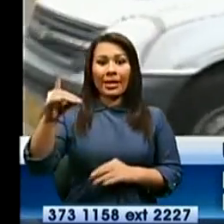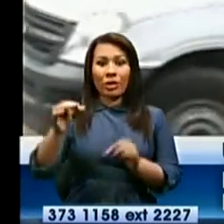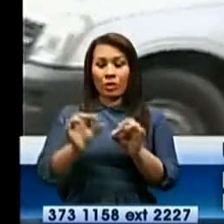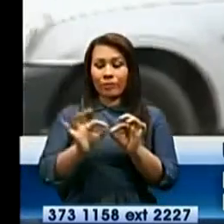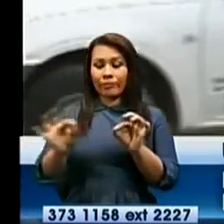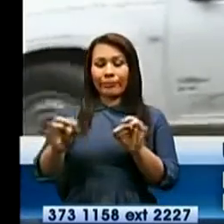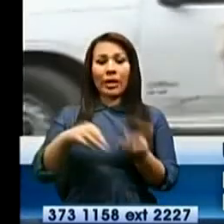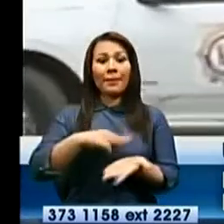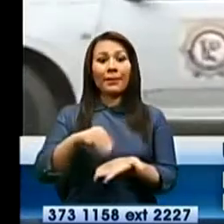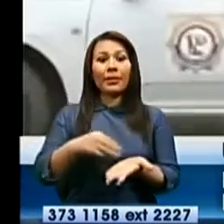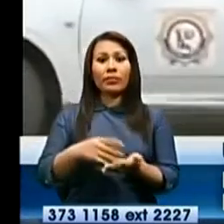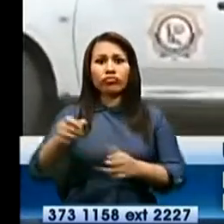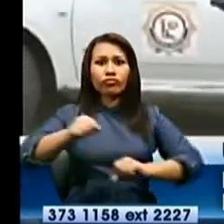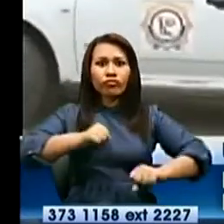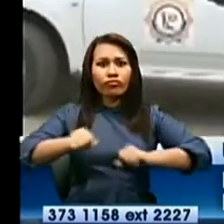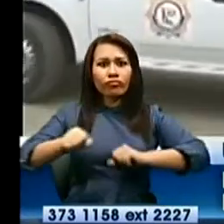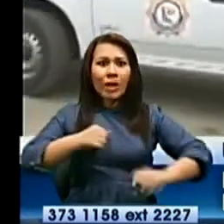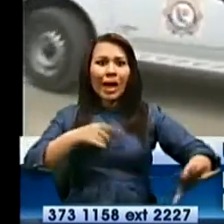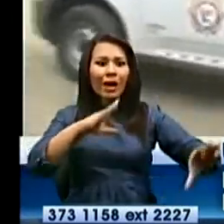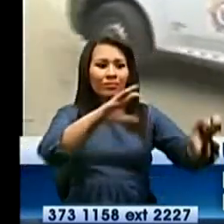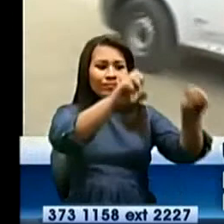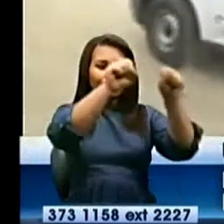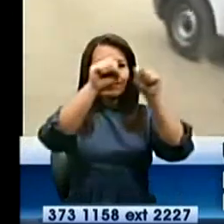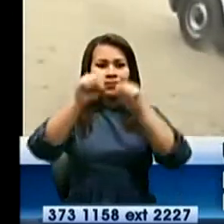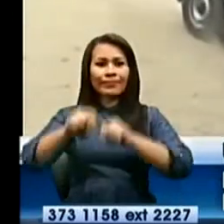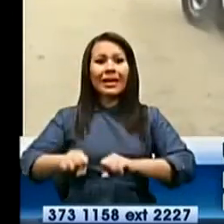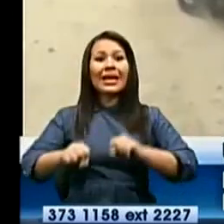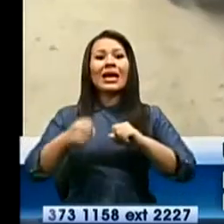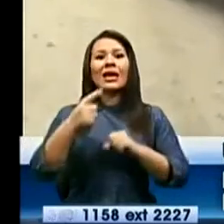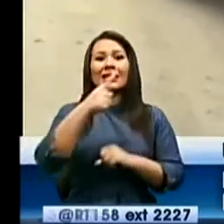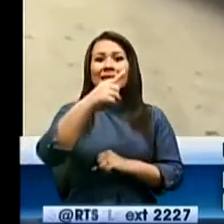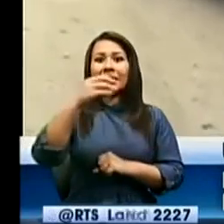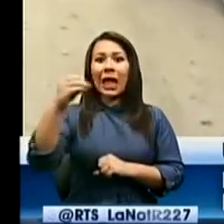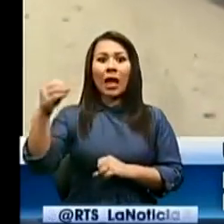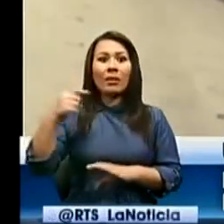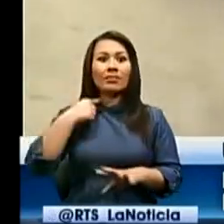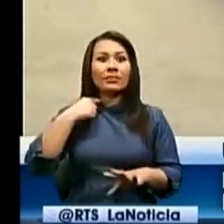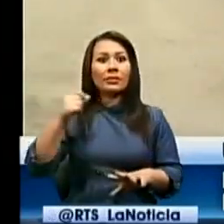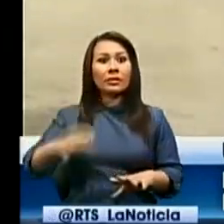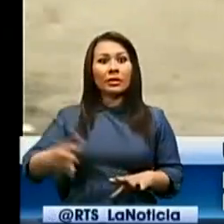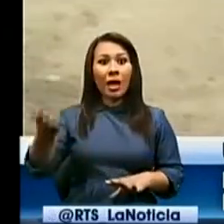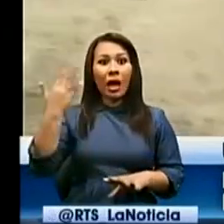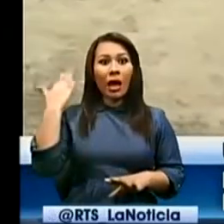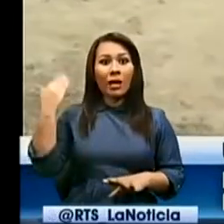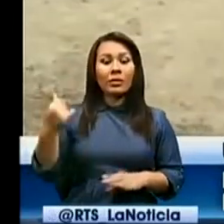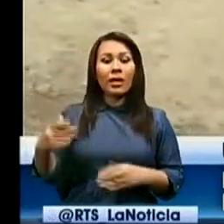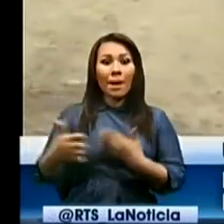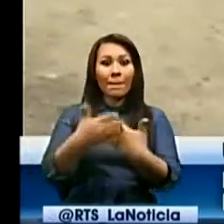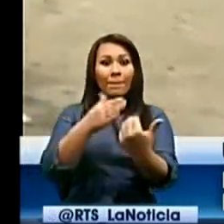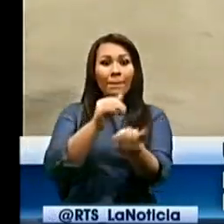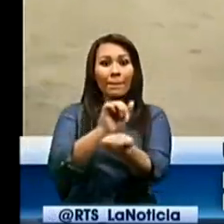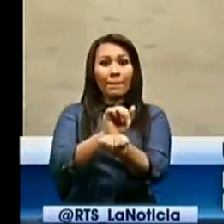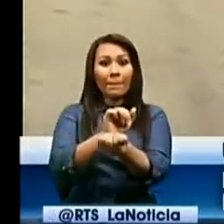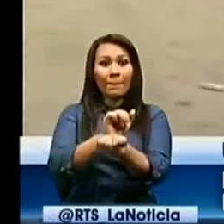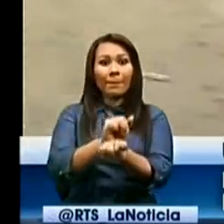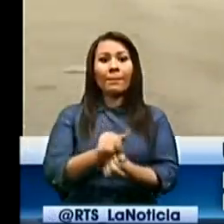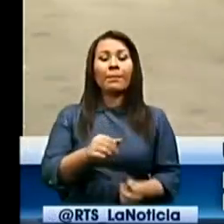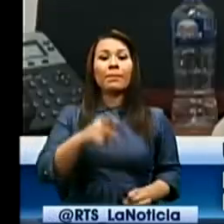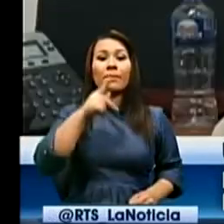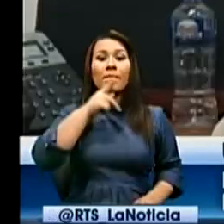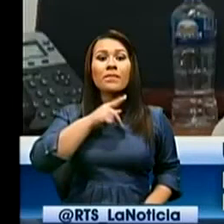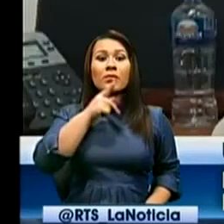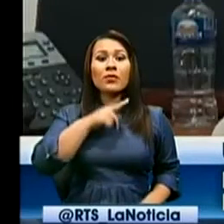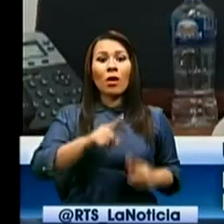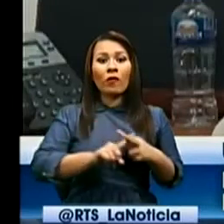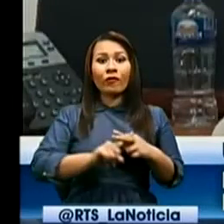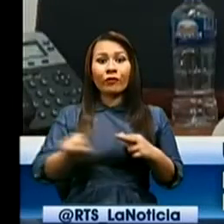de inteligencia detuvieron al número 100 que se había escapado de la cárcel El Rodeo de Puerto Viejo. La recaptura del prófugo número